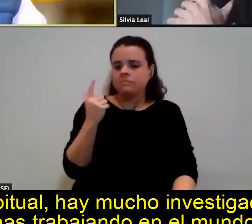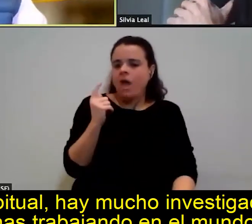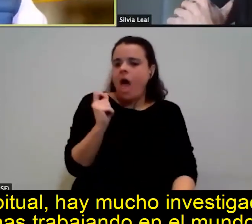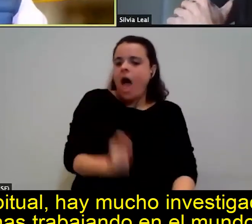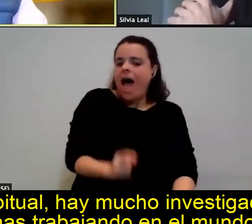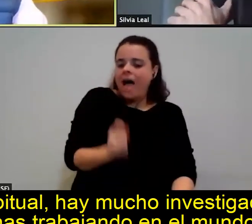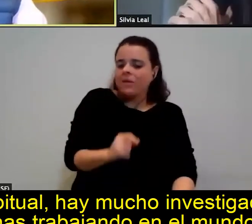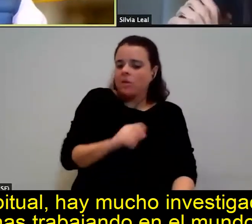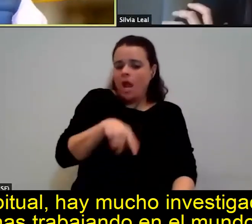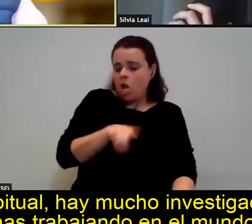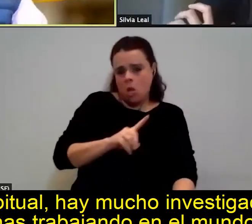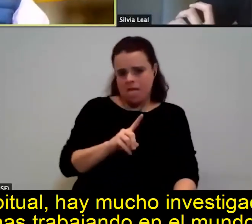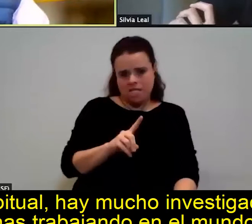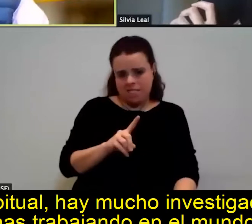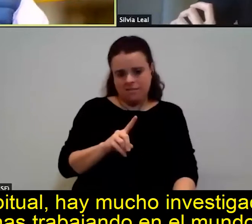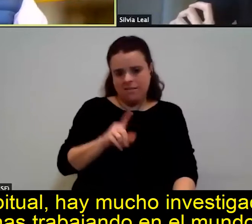mucho investigador científico,